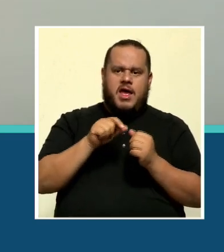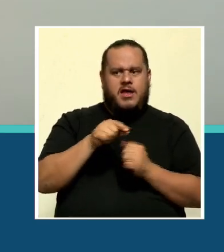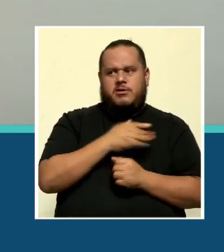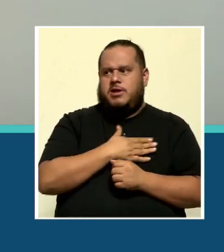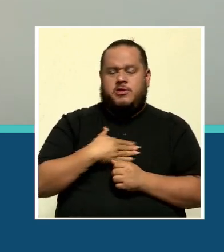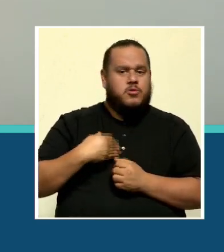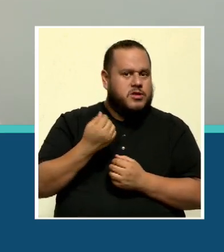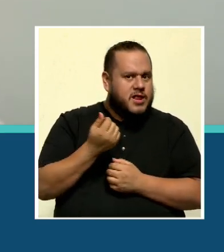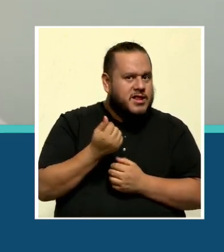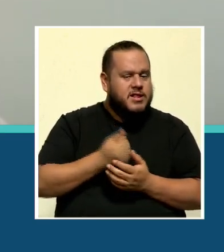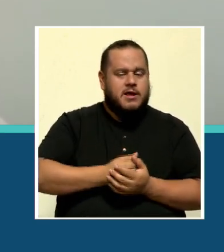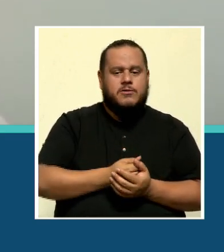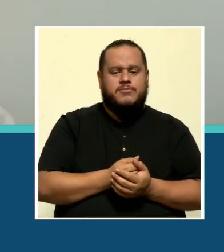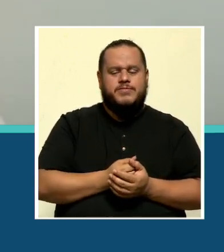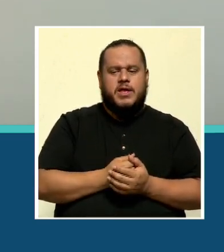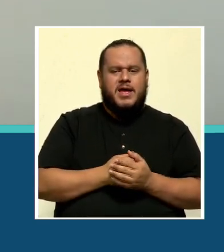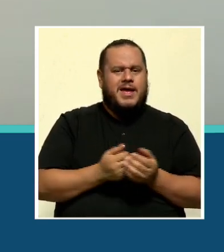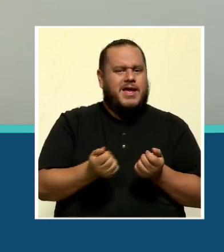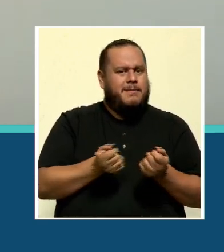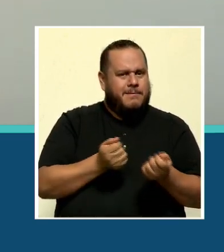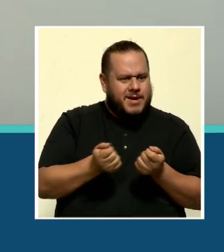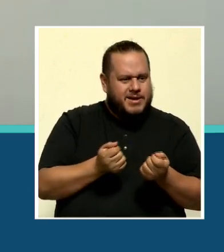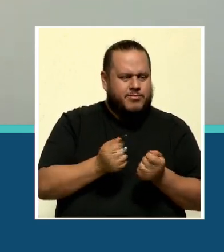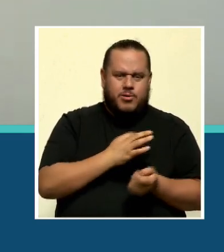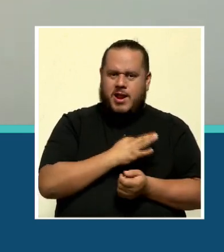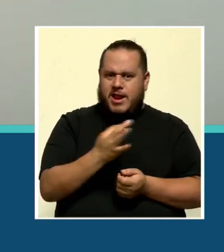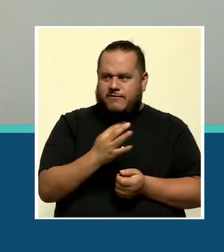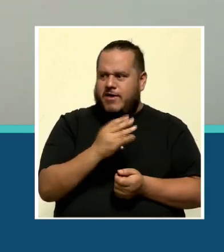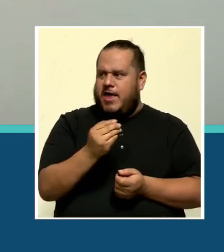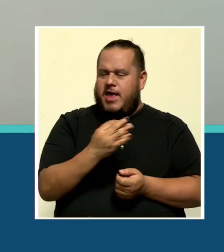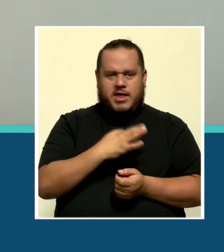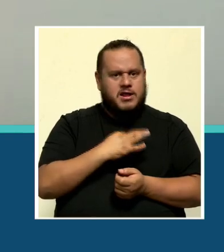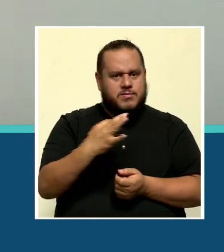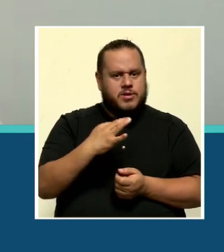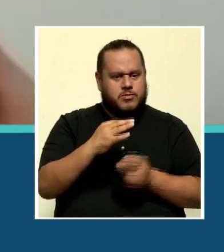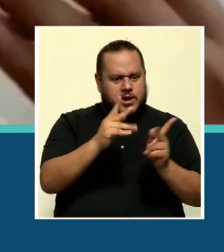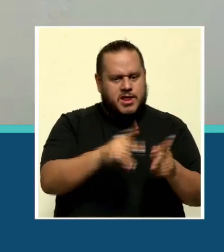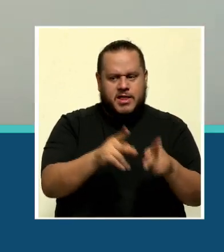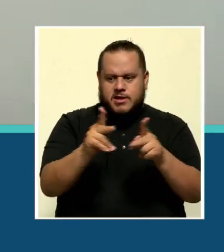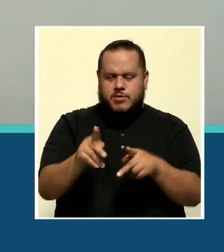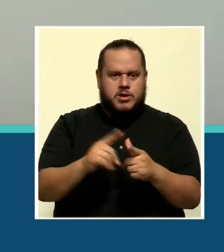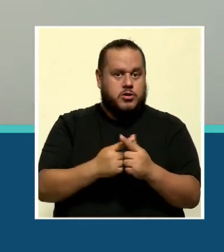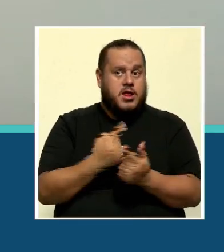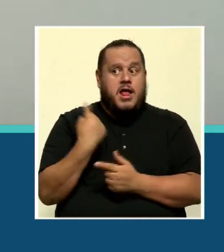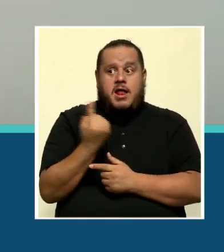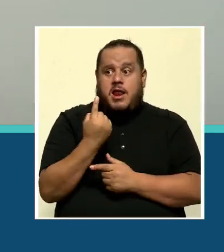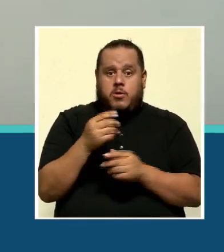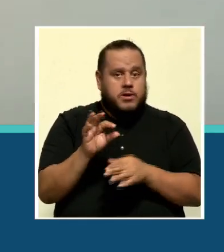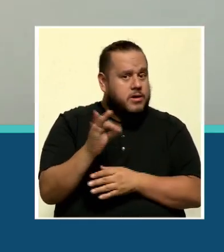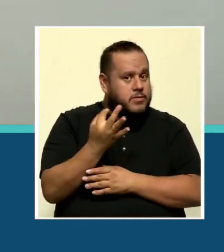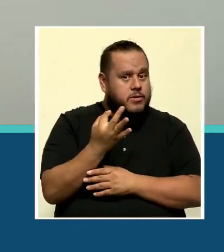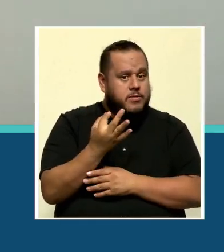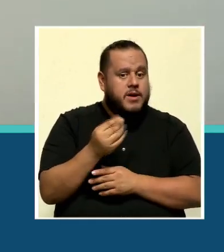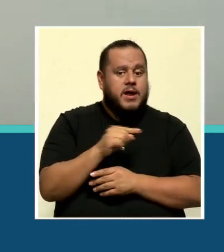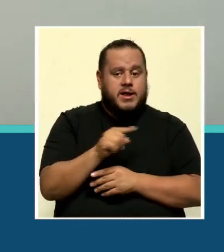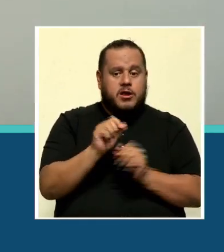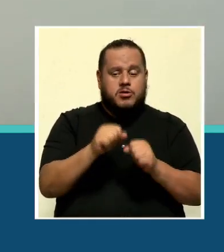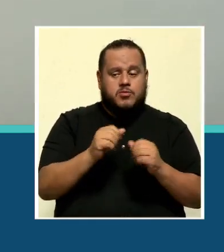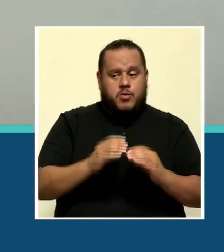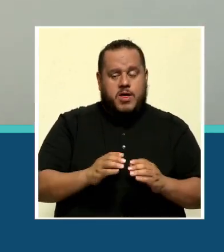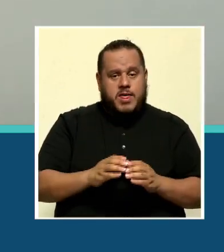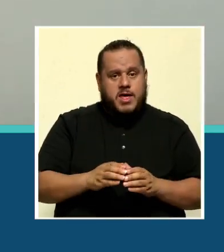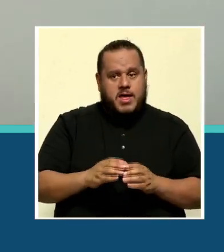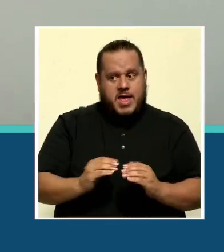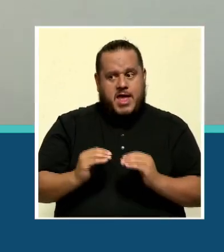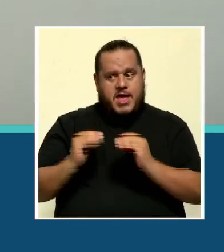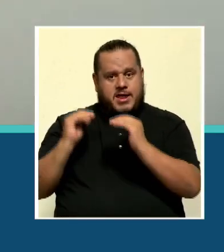el dinero, manipulan la fe y la espiritualidad de las personas. Entonces la única manera en la que pueden crecer